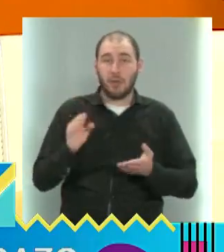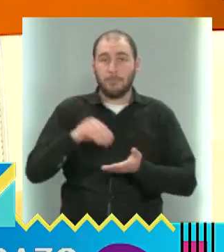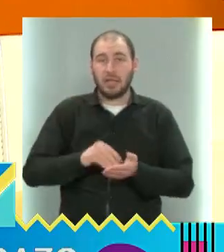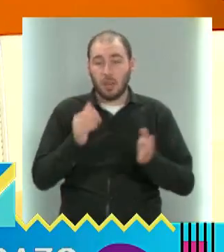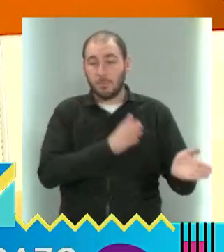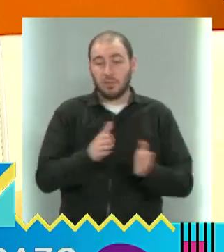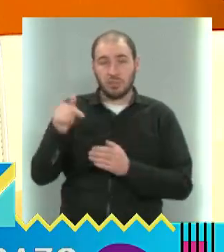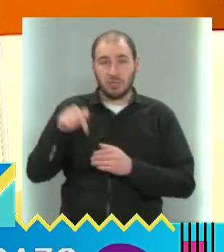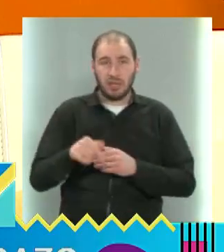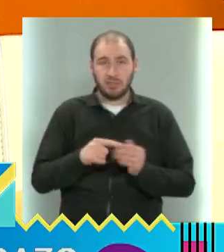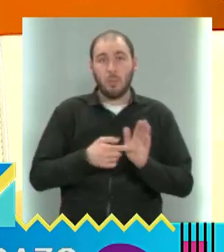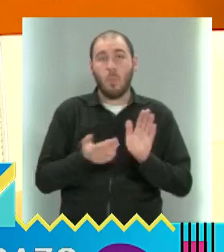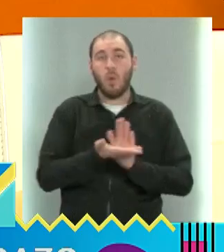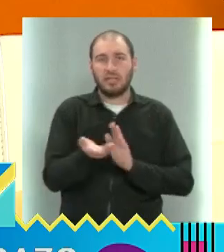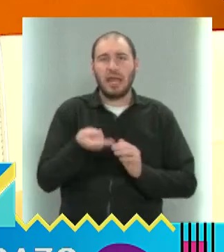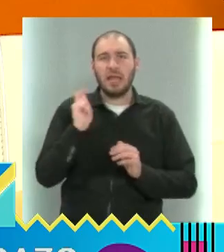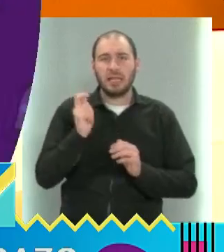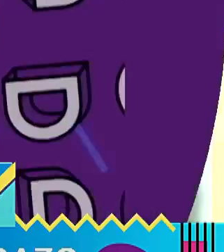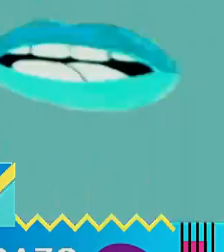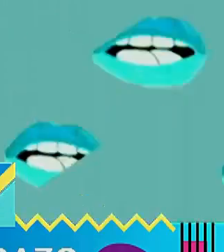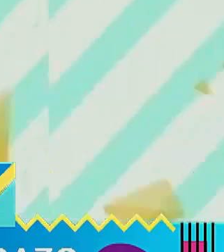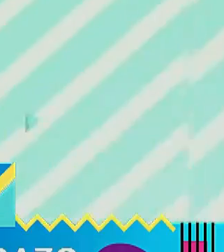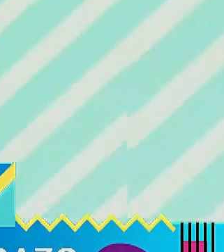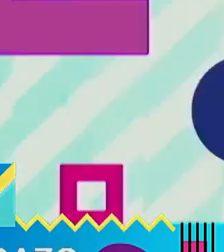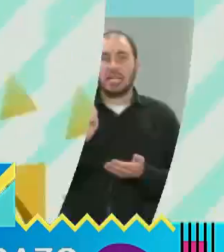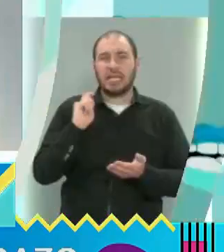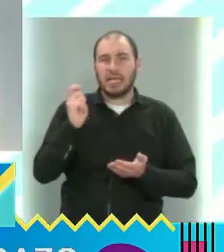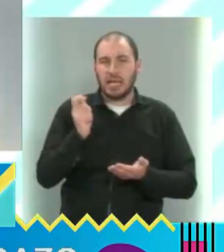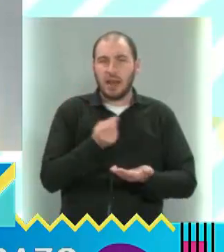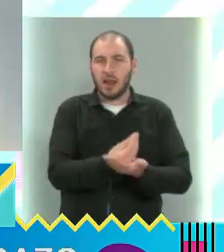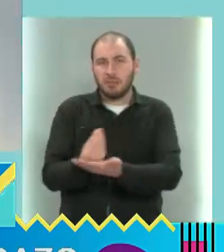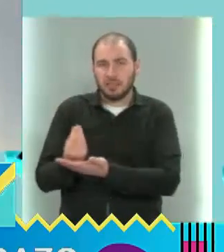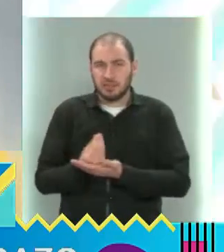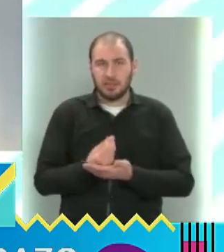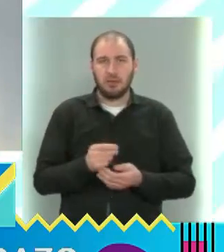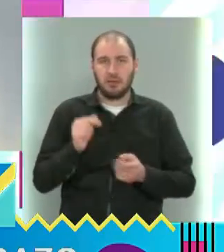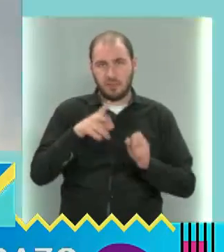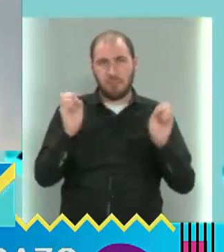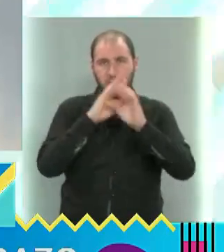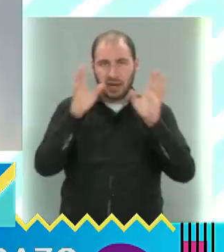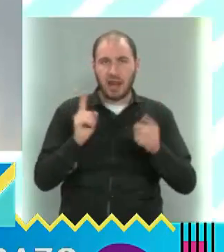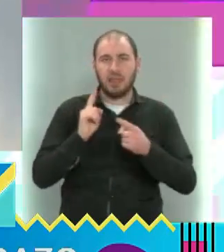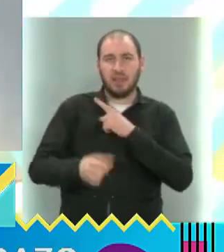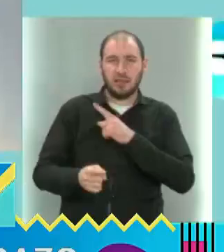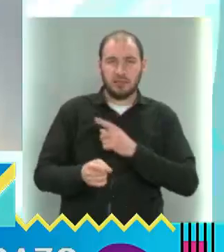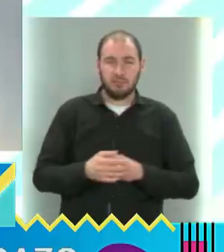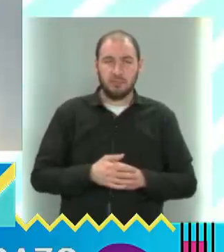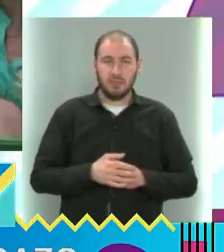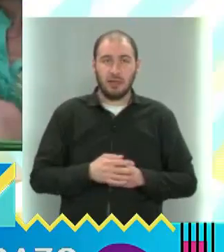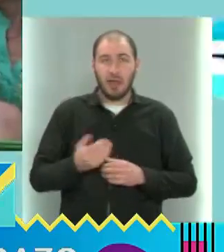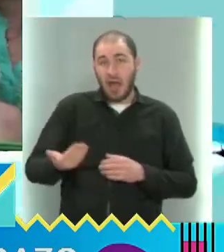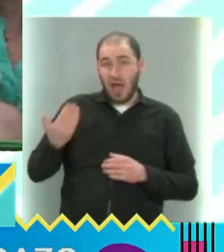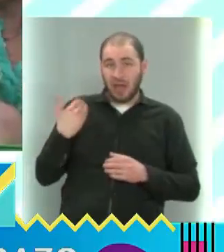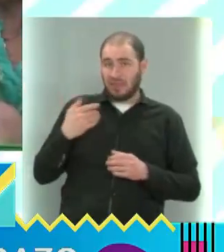este proceso nos ha permitido visibilizar quiénes son nuestros representantes de una manera mucho más clara, más directa. Probablemente antes